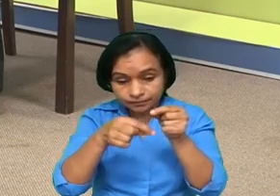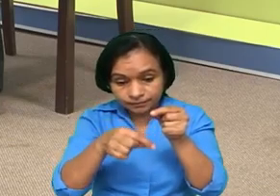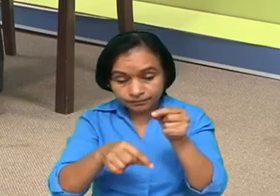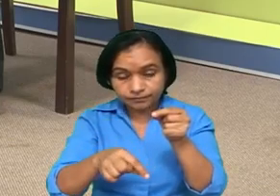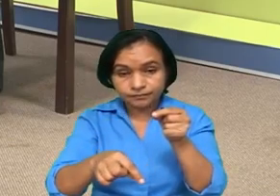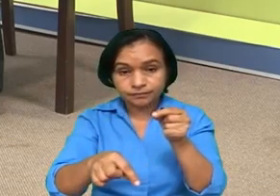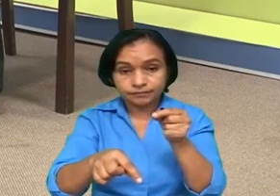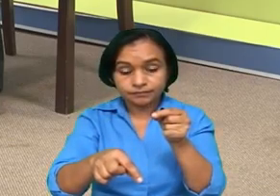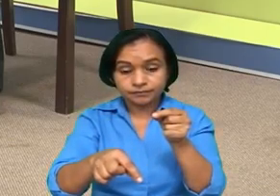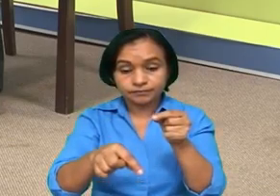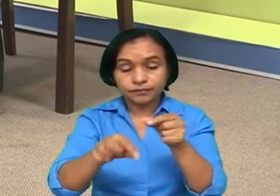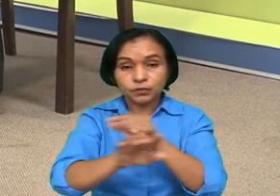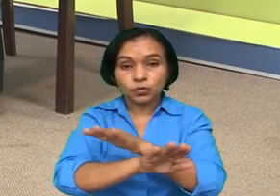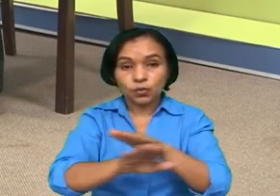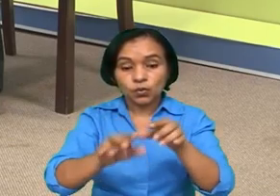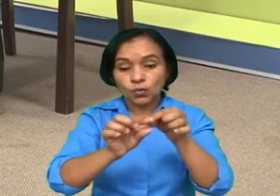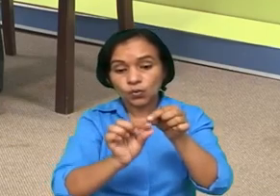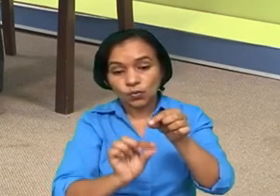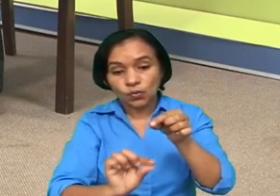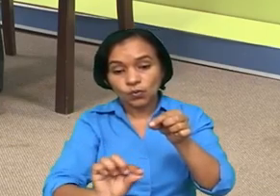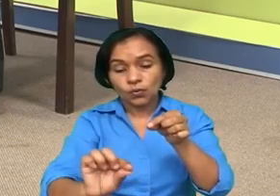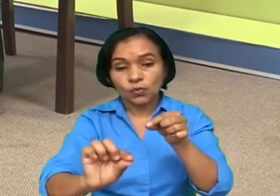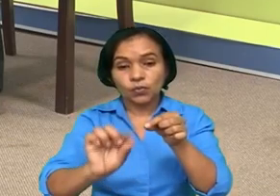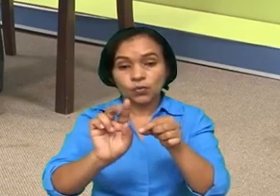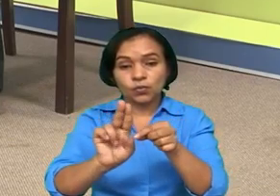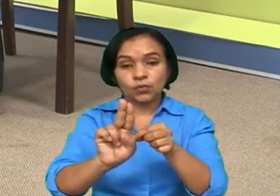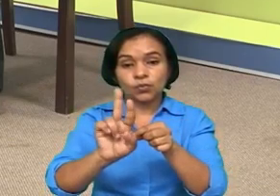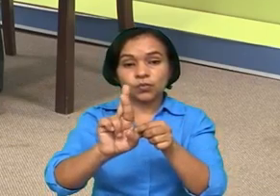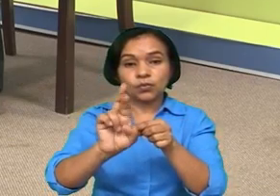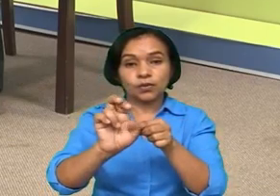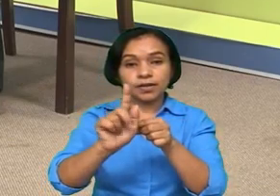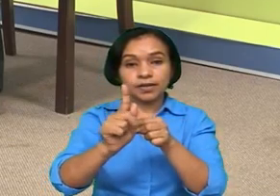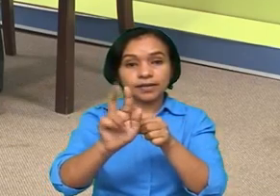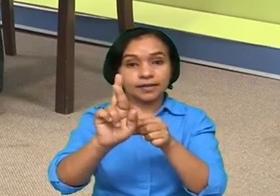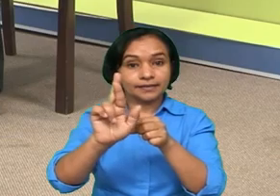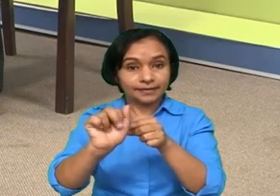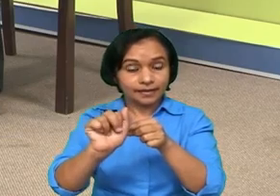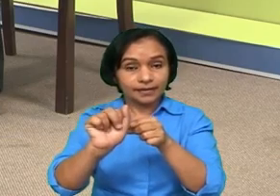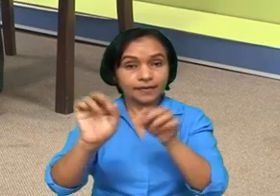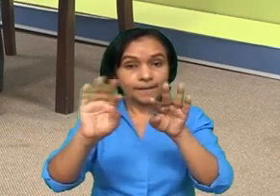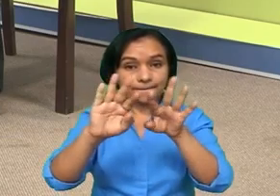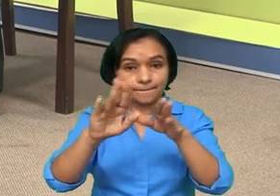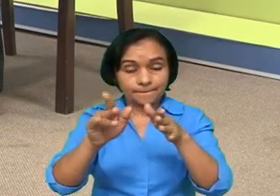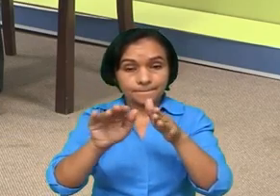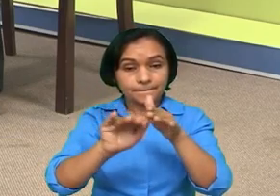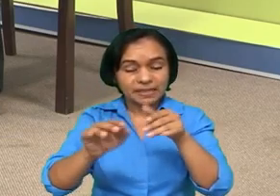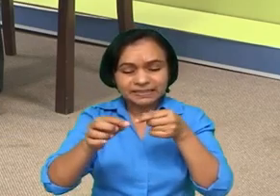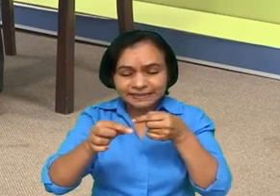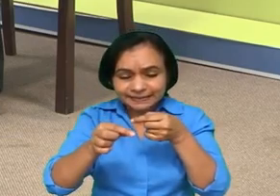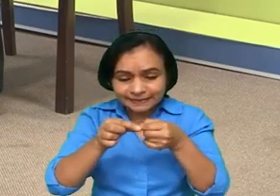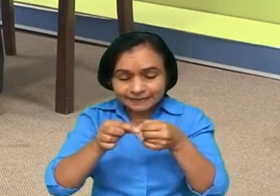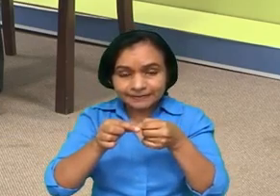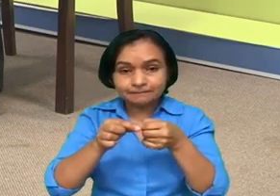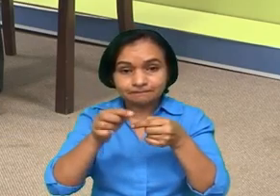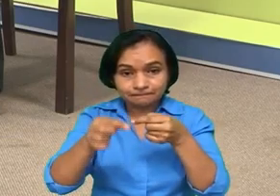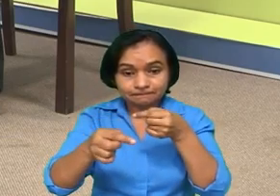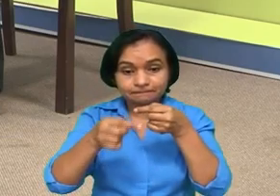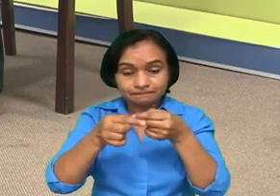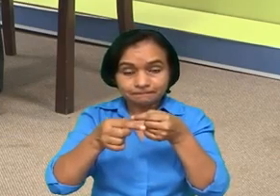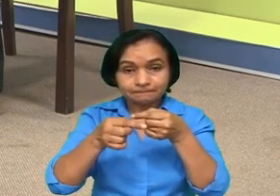exterior es el último conducto que se llama uretra. Sí. Entonces la uretra en la mujer es más corta, ¿ya? Más cercana. Es